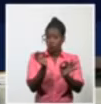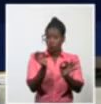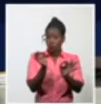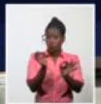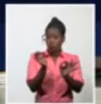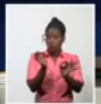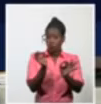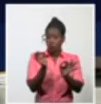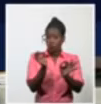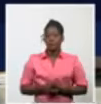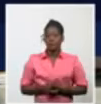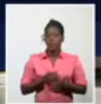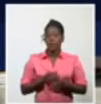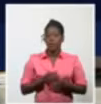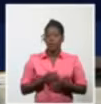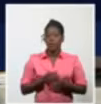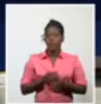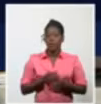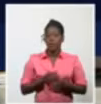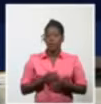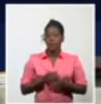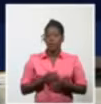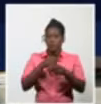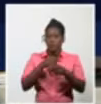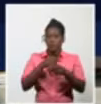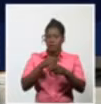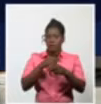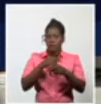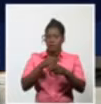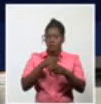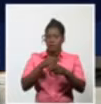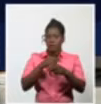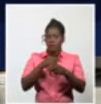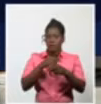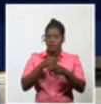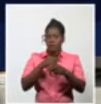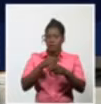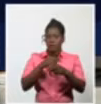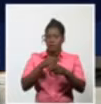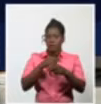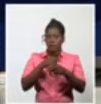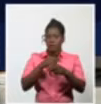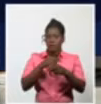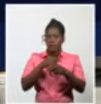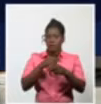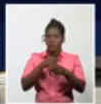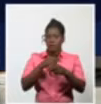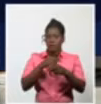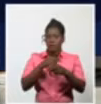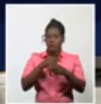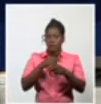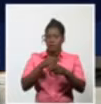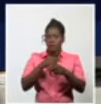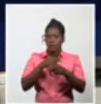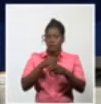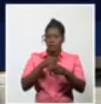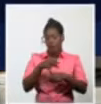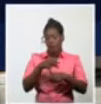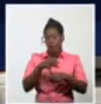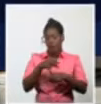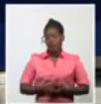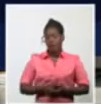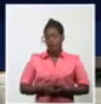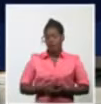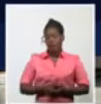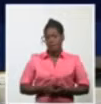en ese programa, que lo condujo una periodista, una locutora nuestra, pues tú